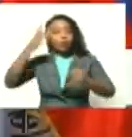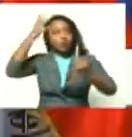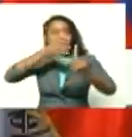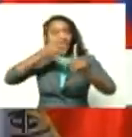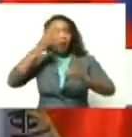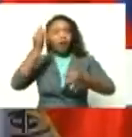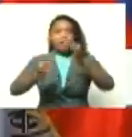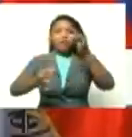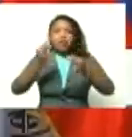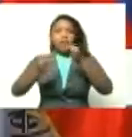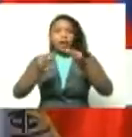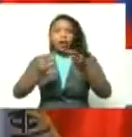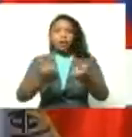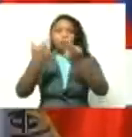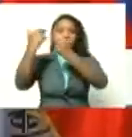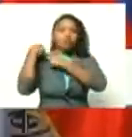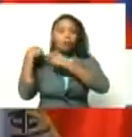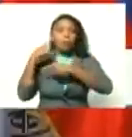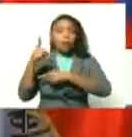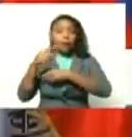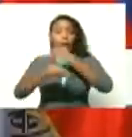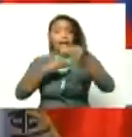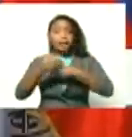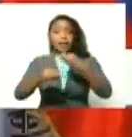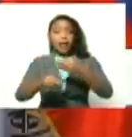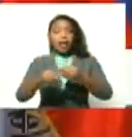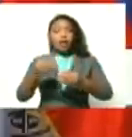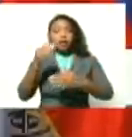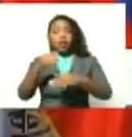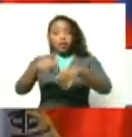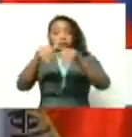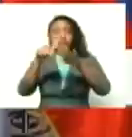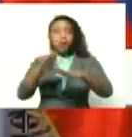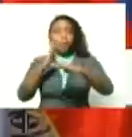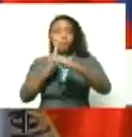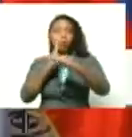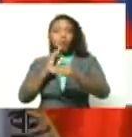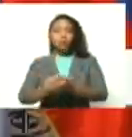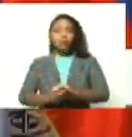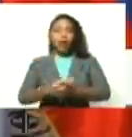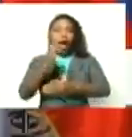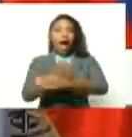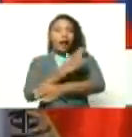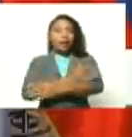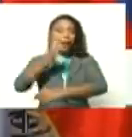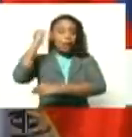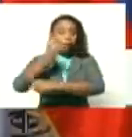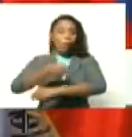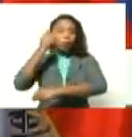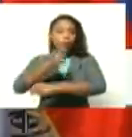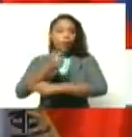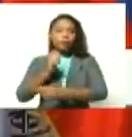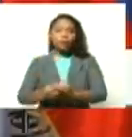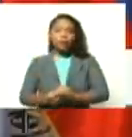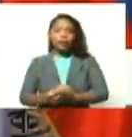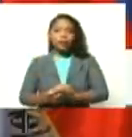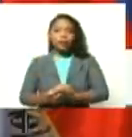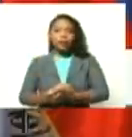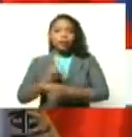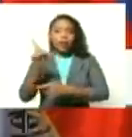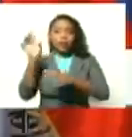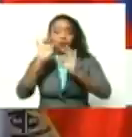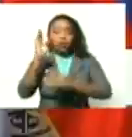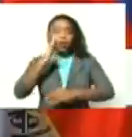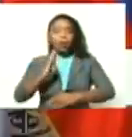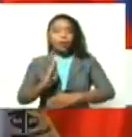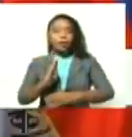fiscal que llevaba la causa para que apelara con efecto suspensivo ante la Corte de Apelaciones de Barinas. Subió